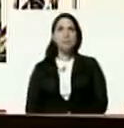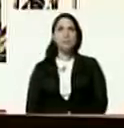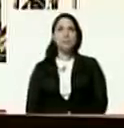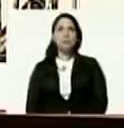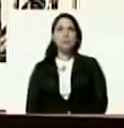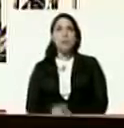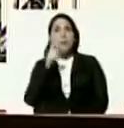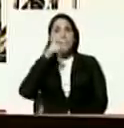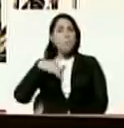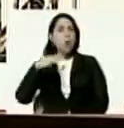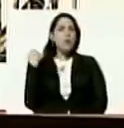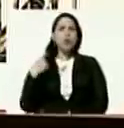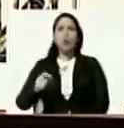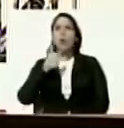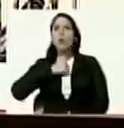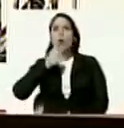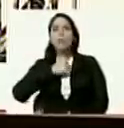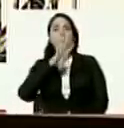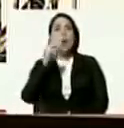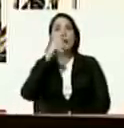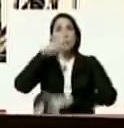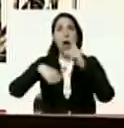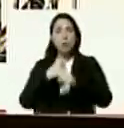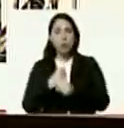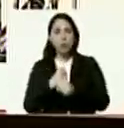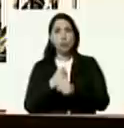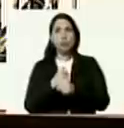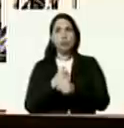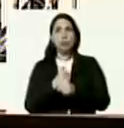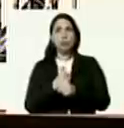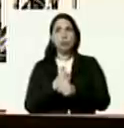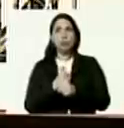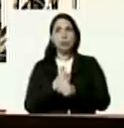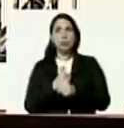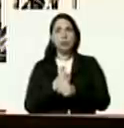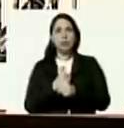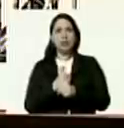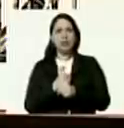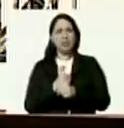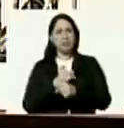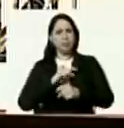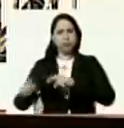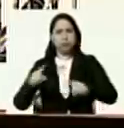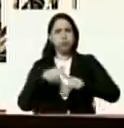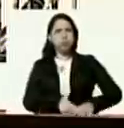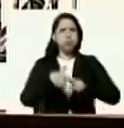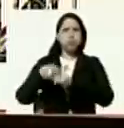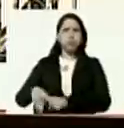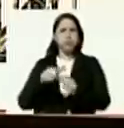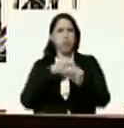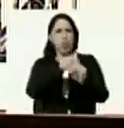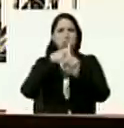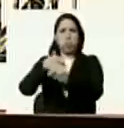el pueblo tuvo que aguantar 40 años de un régimen represivo,